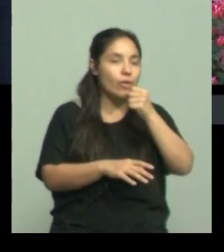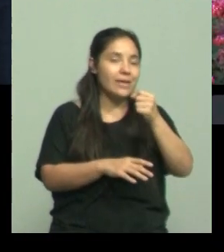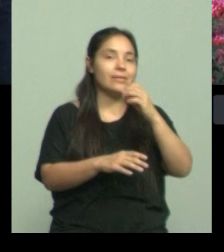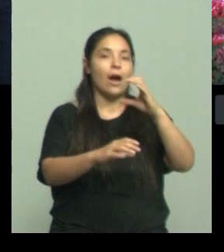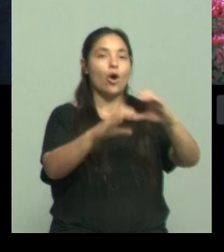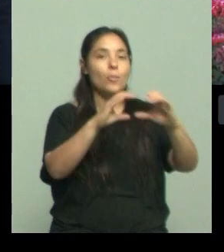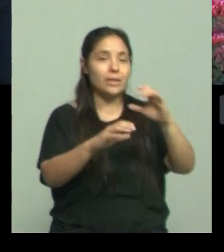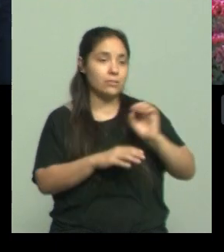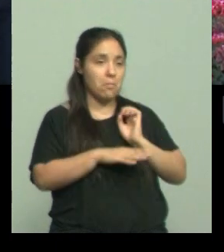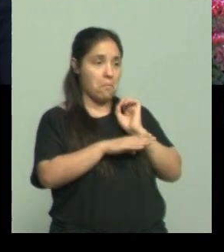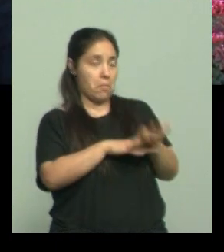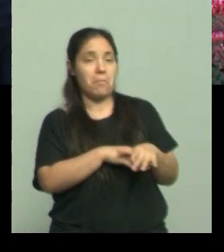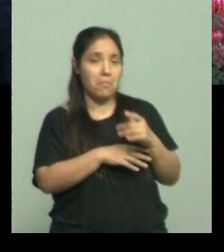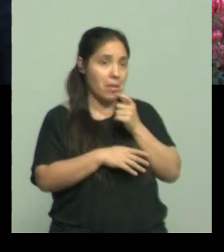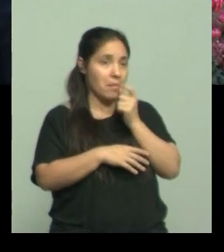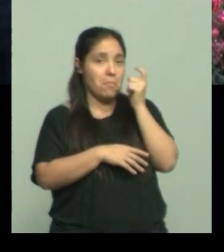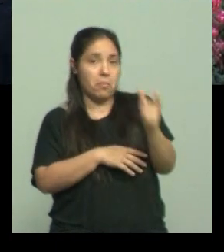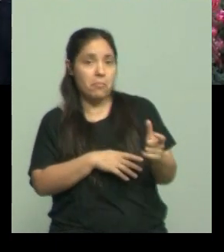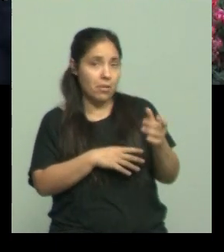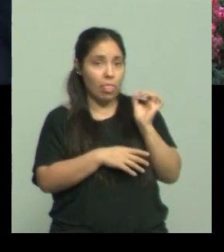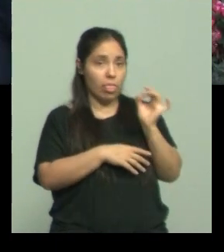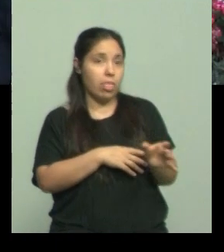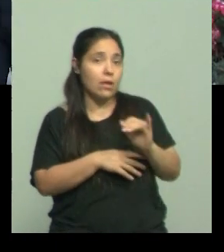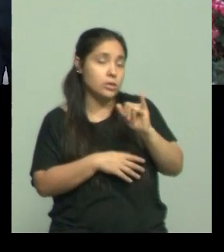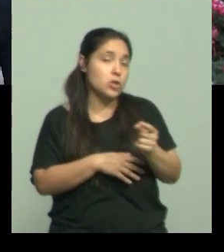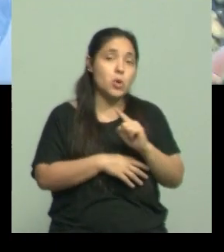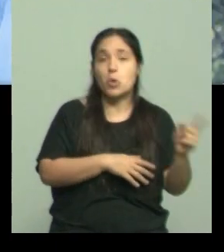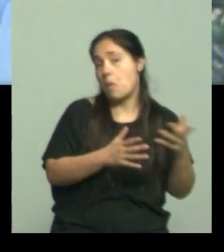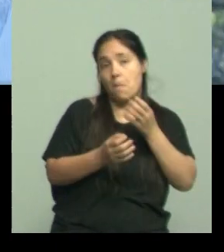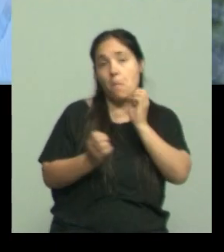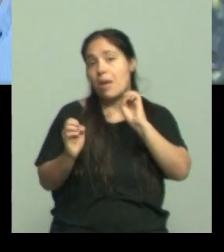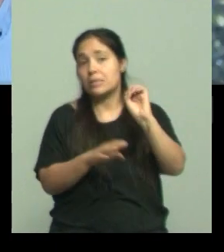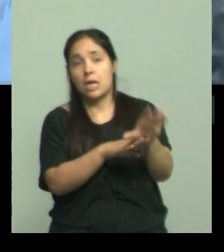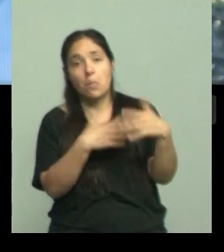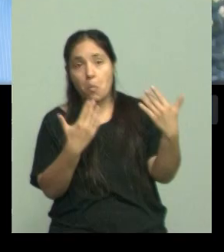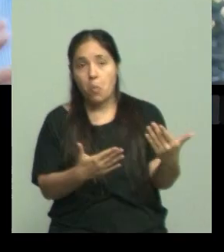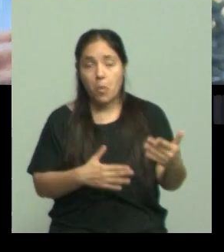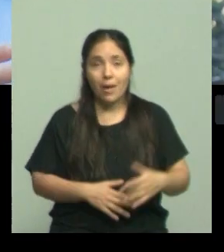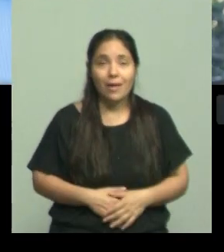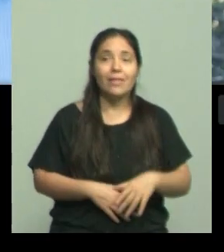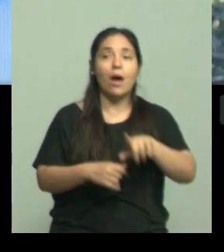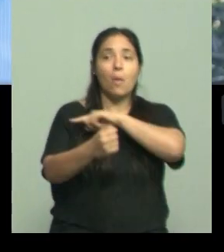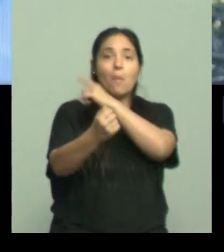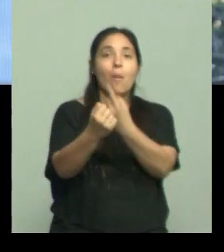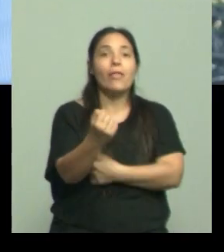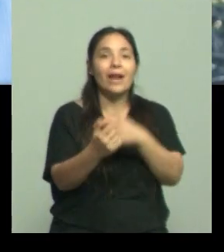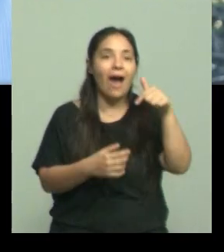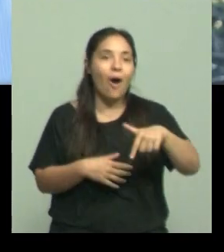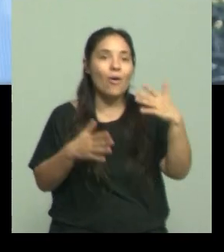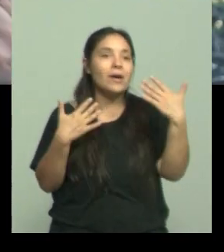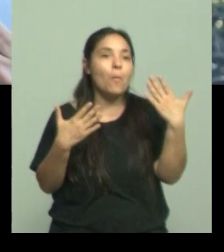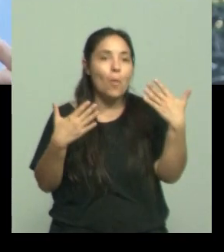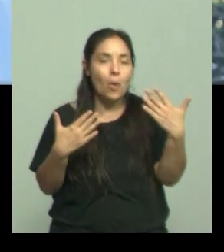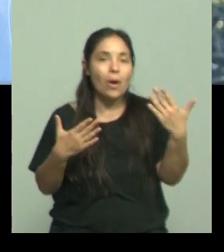medios, calumnias o no calumnias, digo, como sea, pero se atreve porque sabe que ya ese poder de fuego está más distribuido y tiene